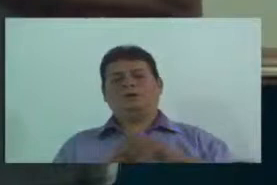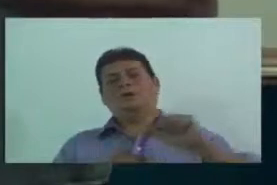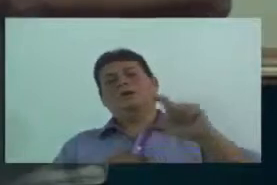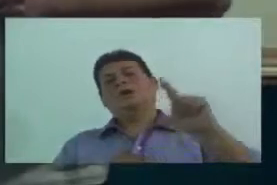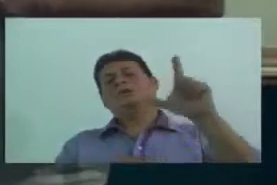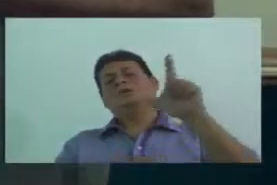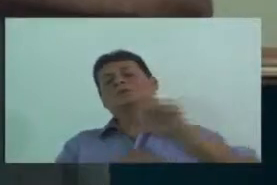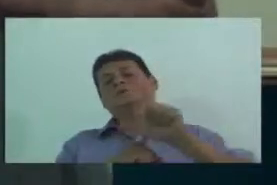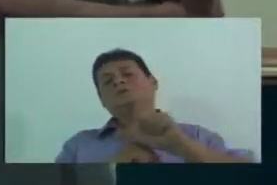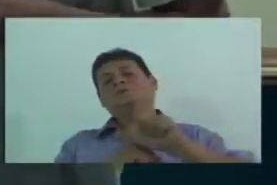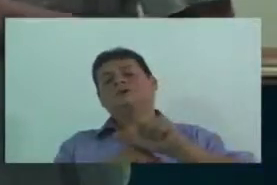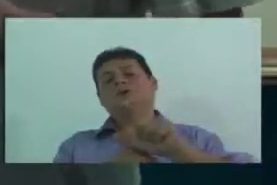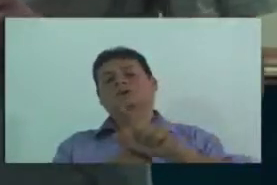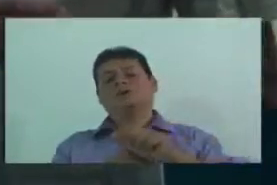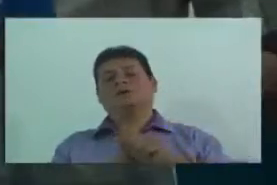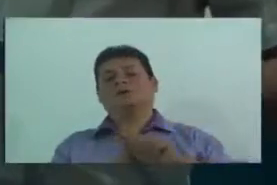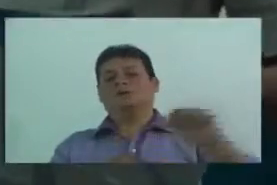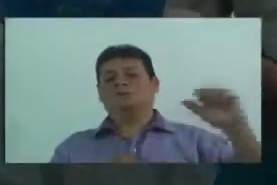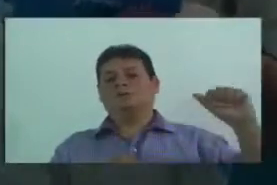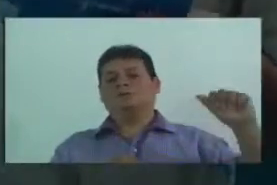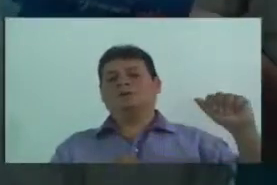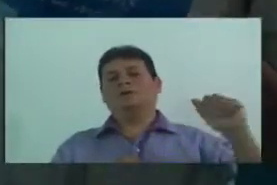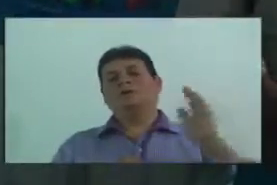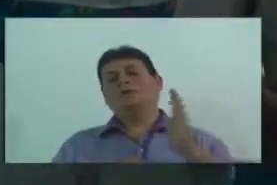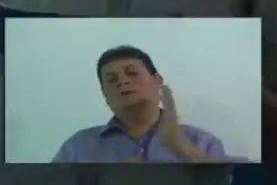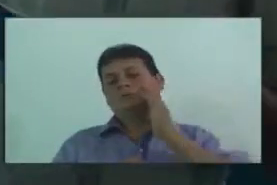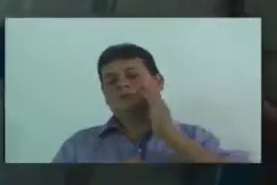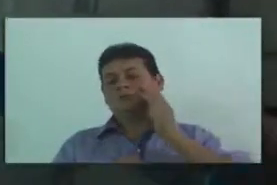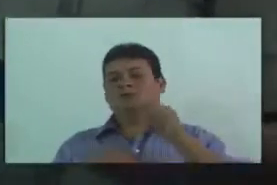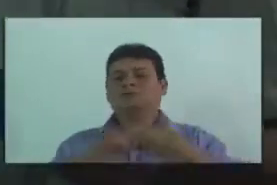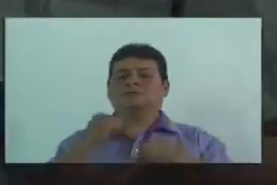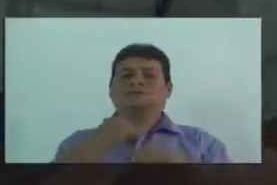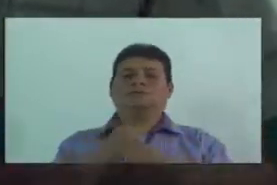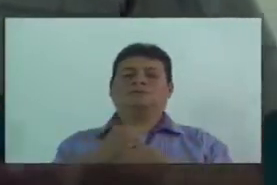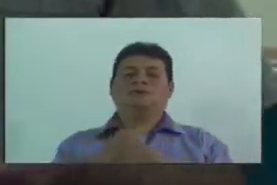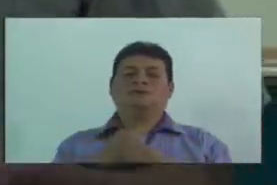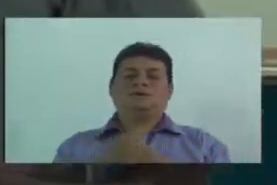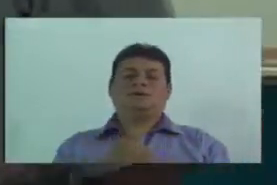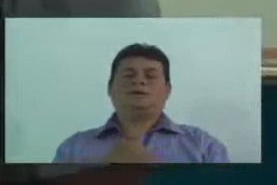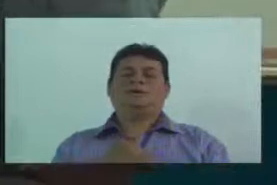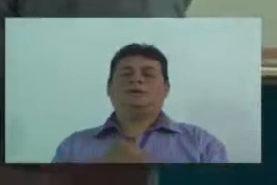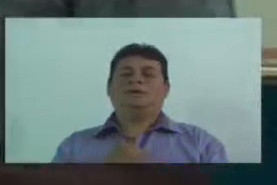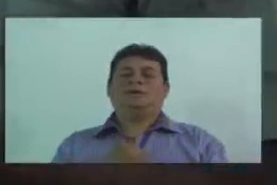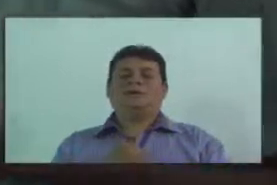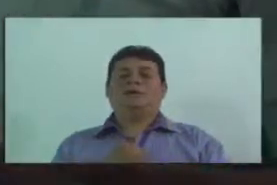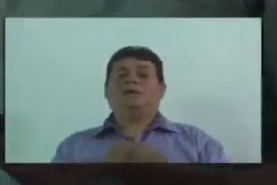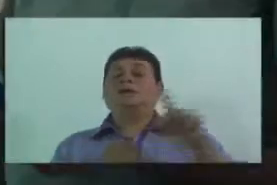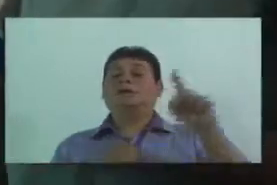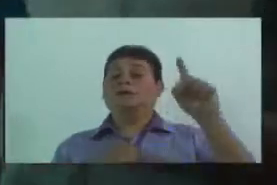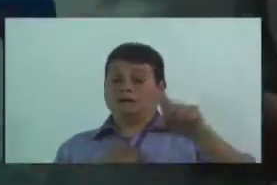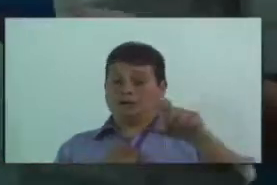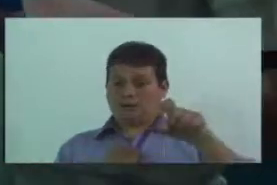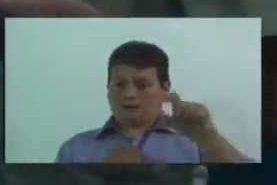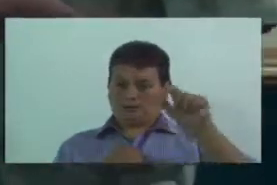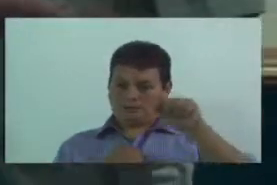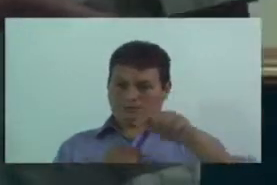epe pa omba po Lolita suja y tuba. Ya emma curi mba epe pa jepa. Omba apoji